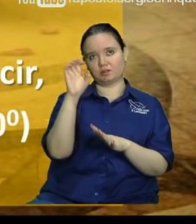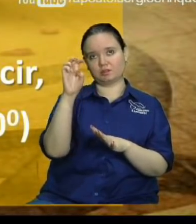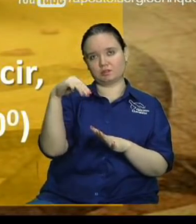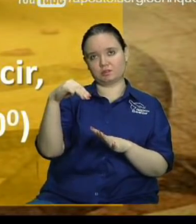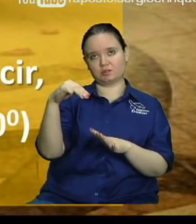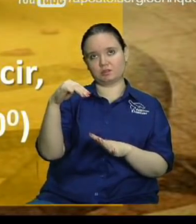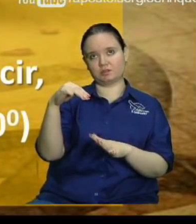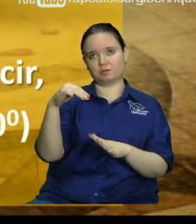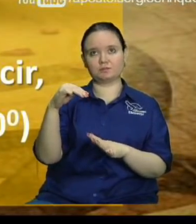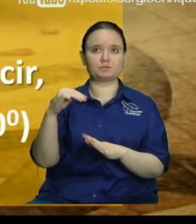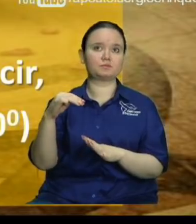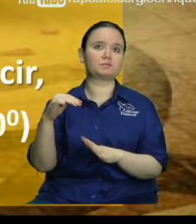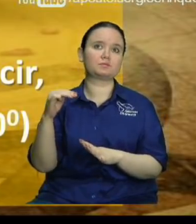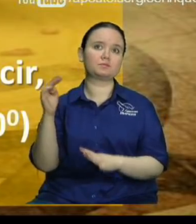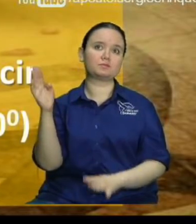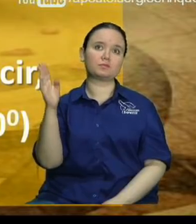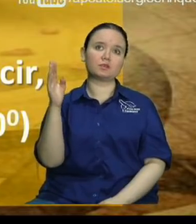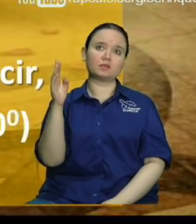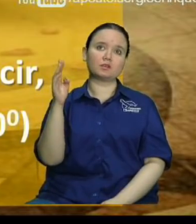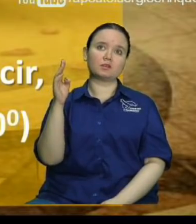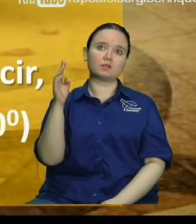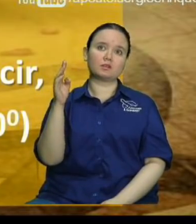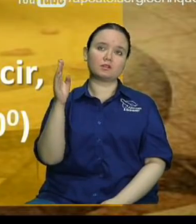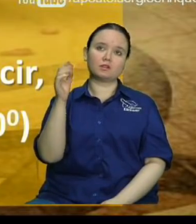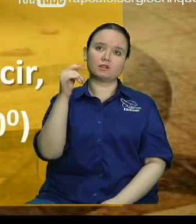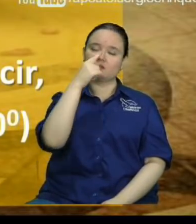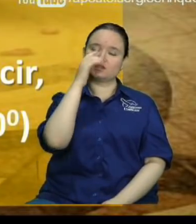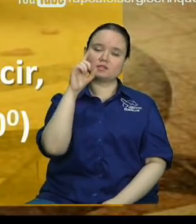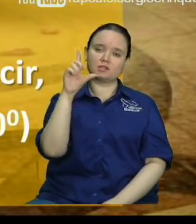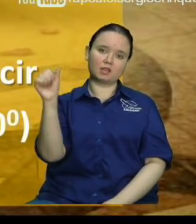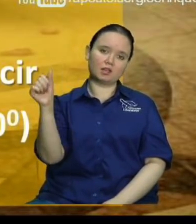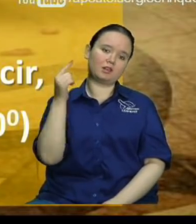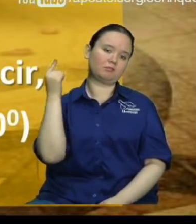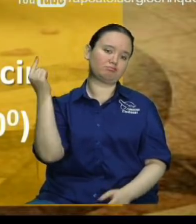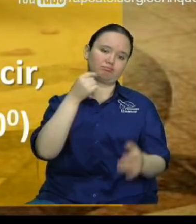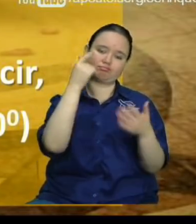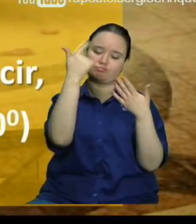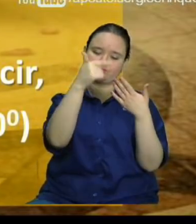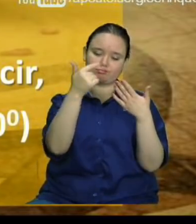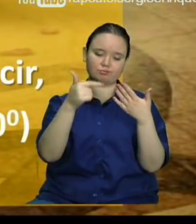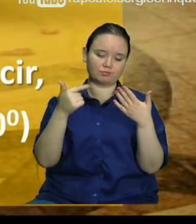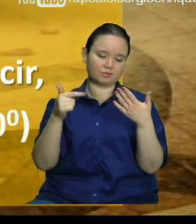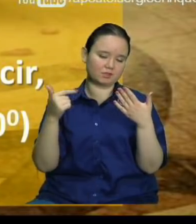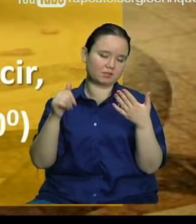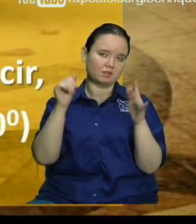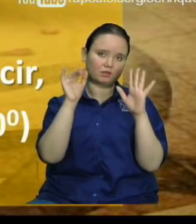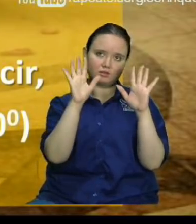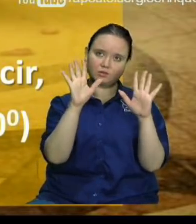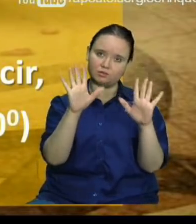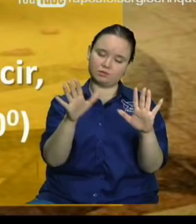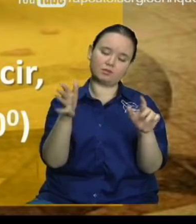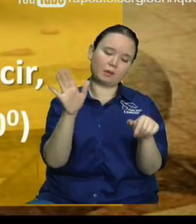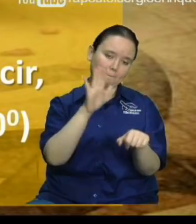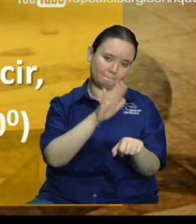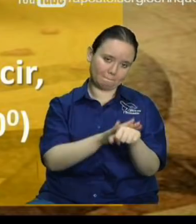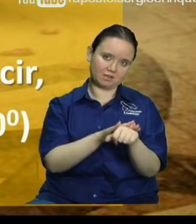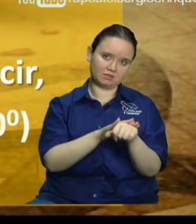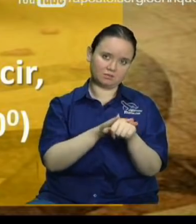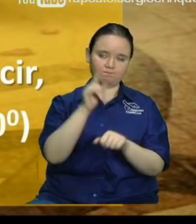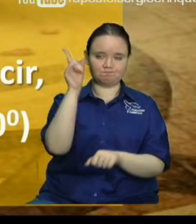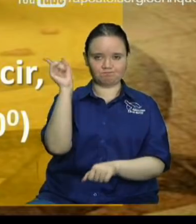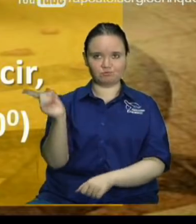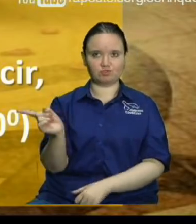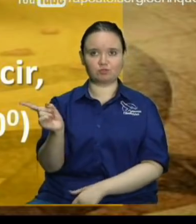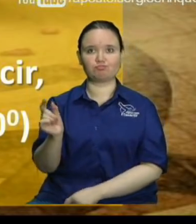Sem, Arfaxad, Sela, Eber, Peleg, Reu. De estos casi no se